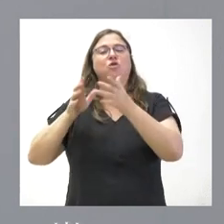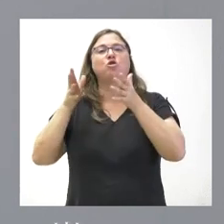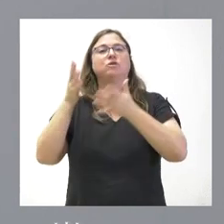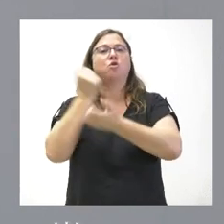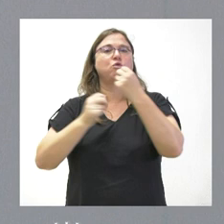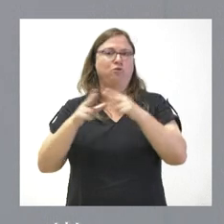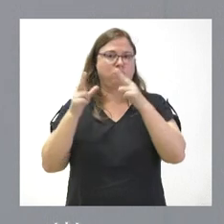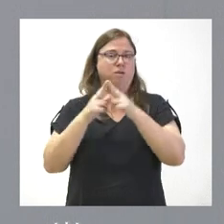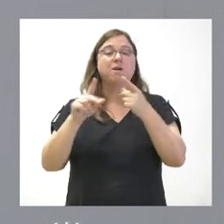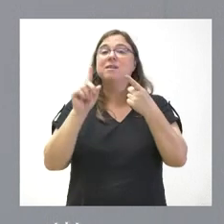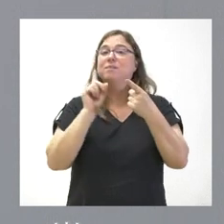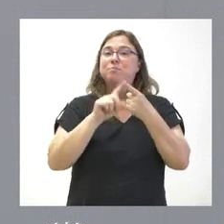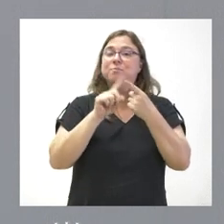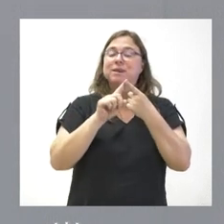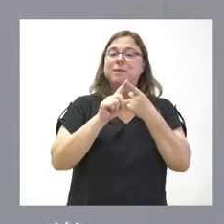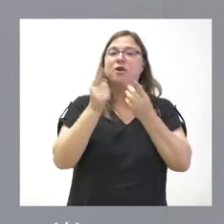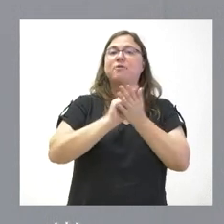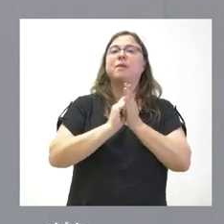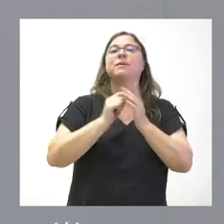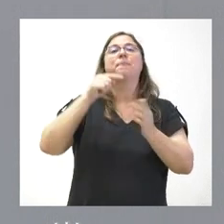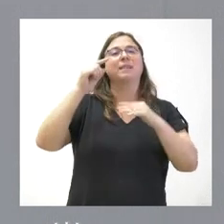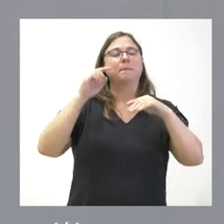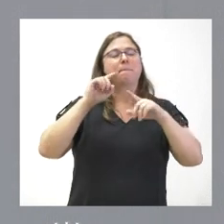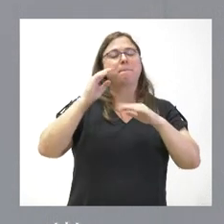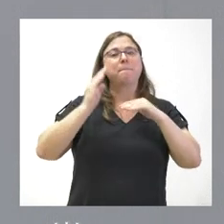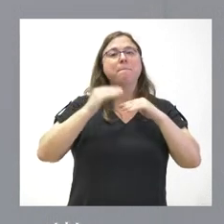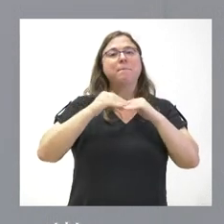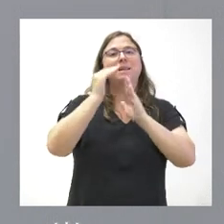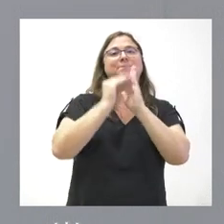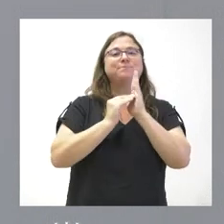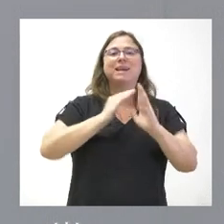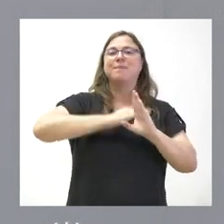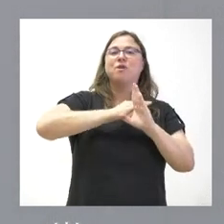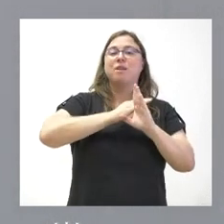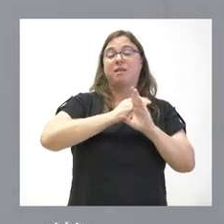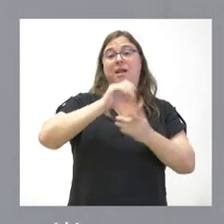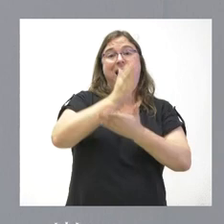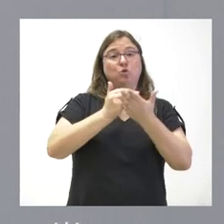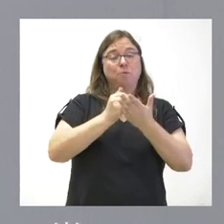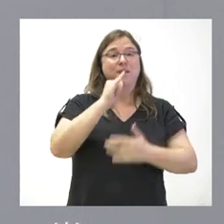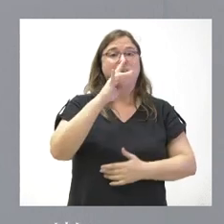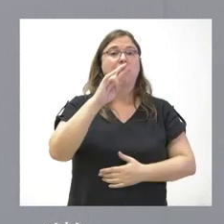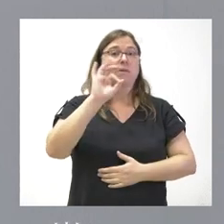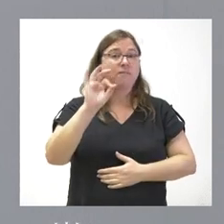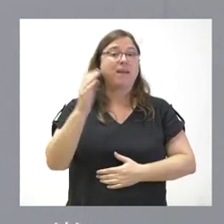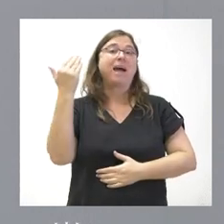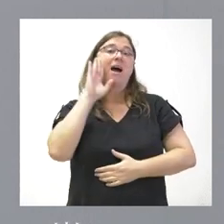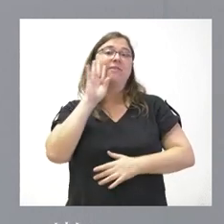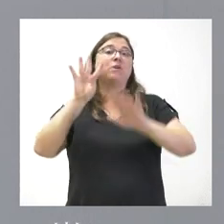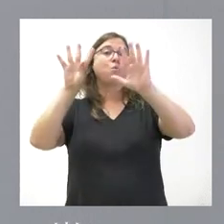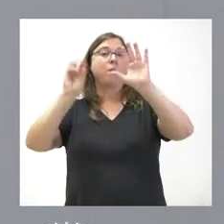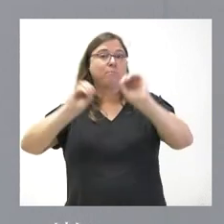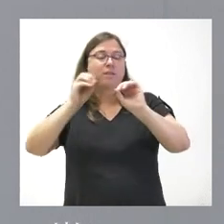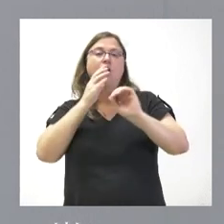primera es la nueva rebaja del tipo mínimo de la escala autonómica del irpf que pasará del 9% al 8